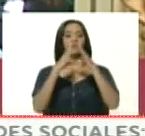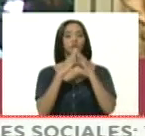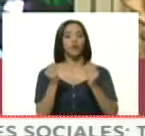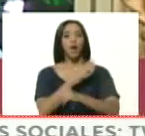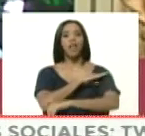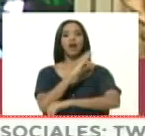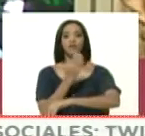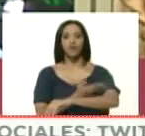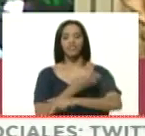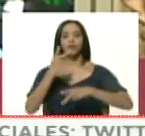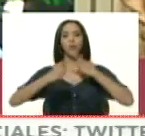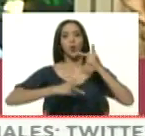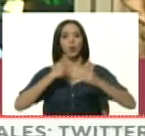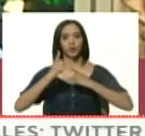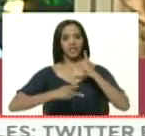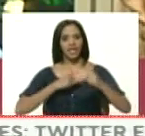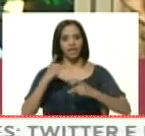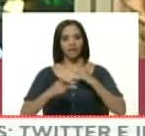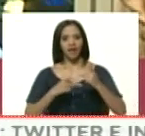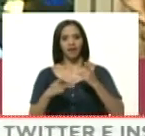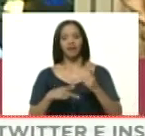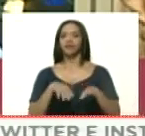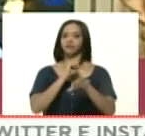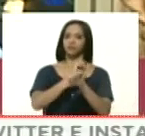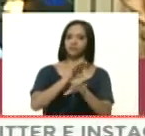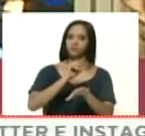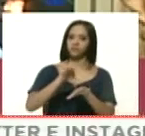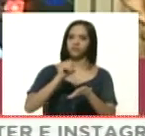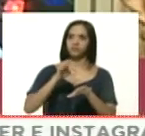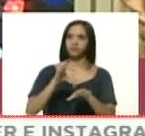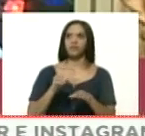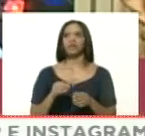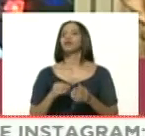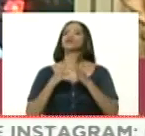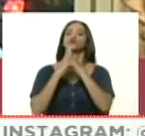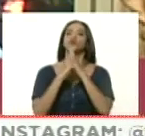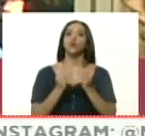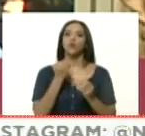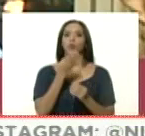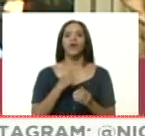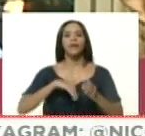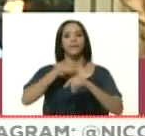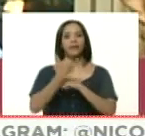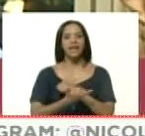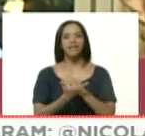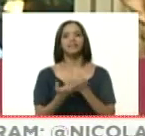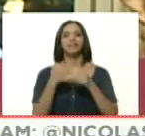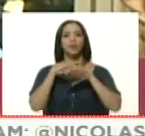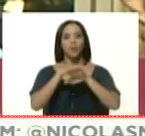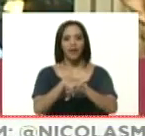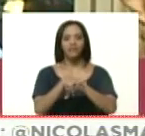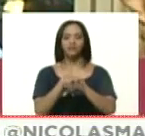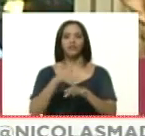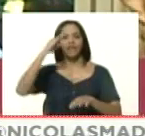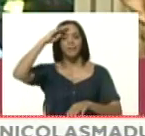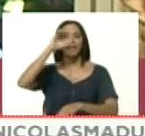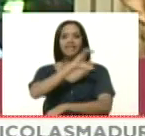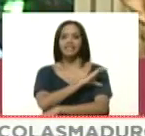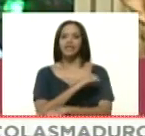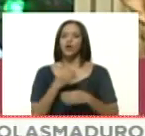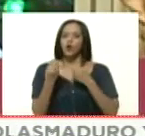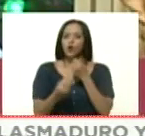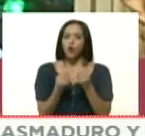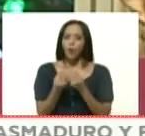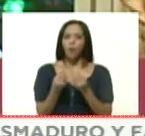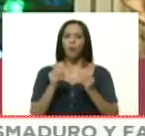fuerza productiva y distributiva. ¿Cómo va el plan de incorporación de la milicia? ¿Cómo marcha todo el tema de